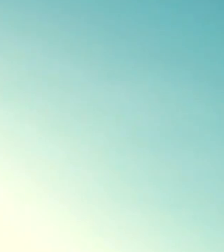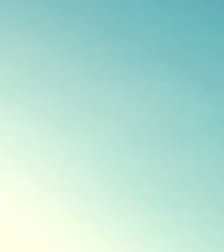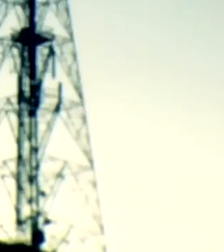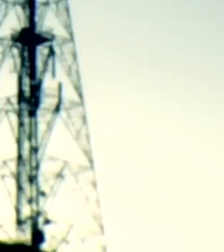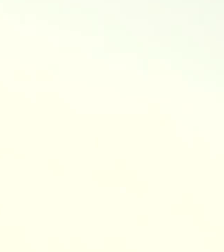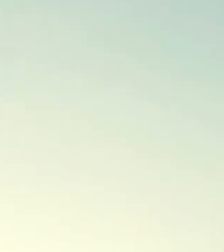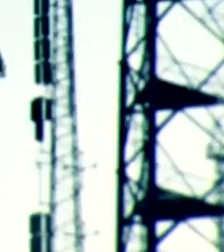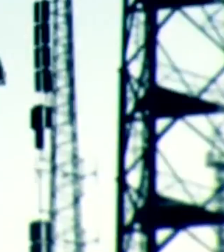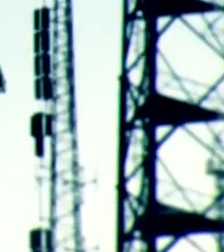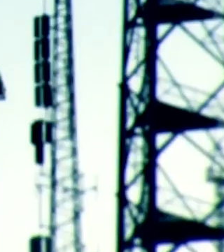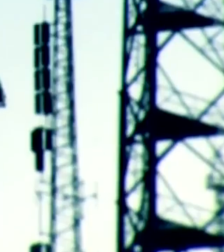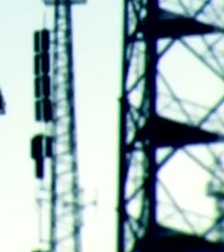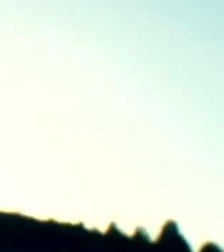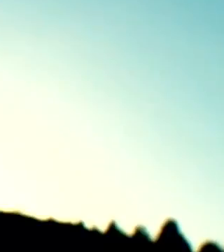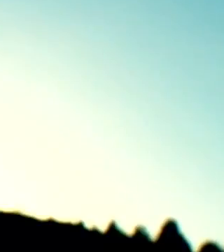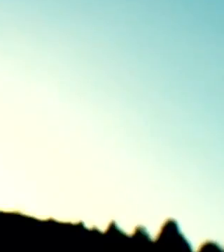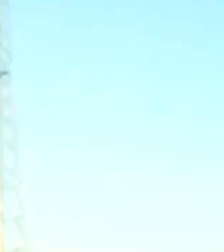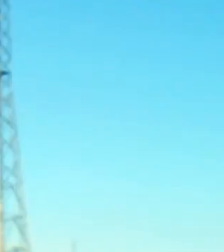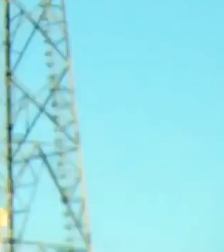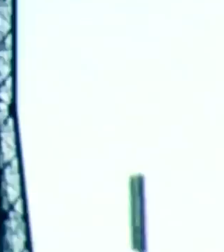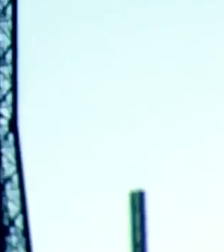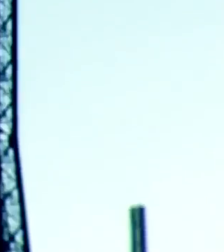para